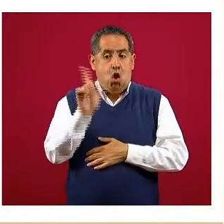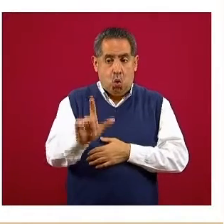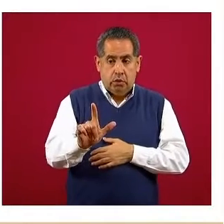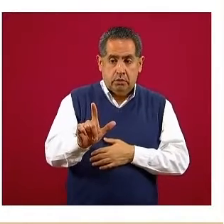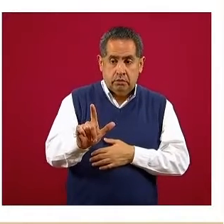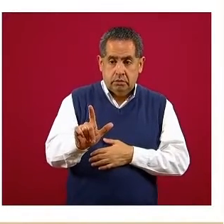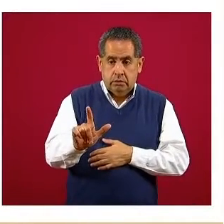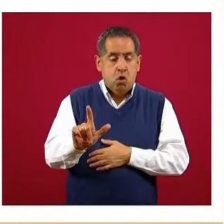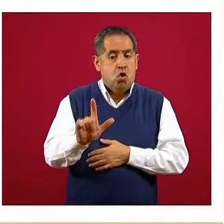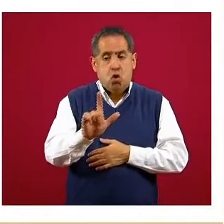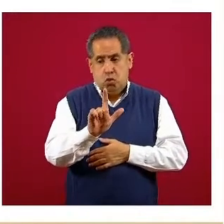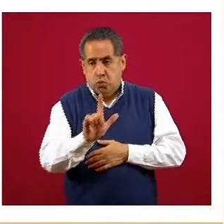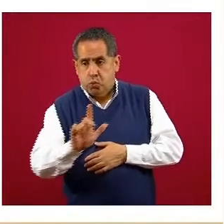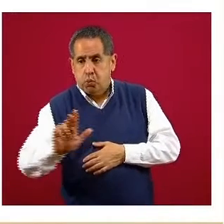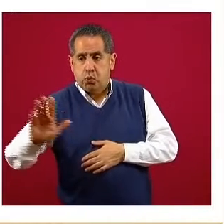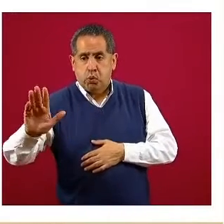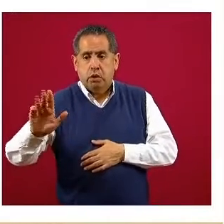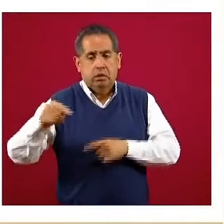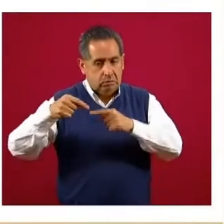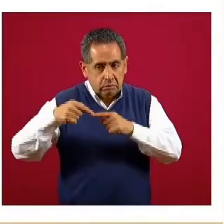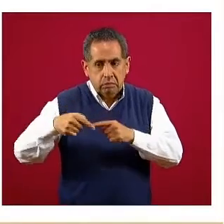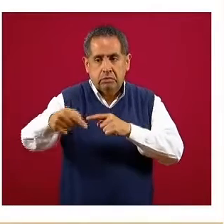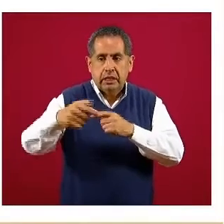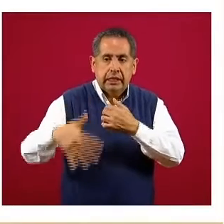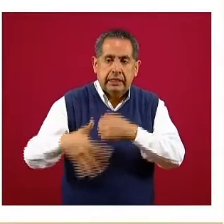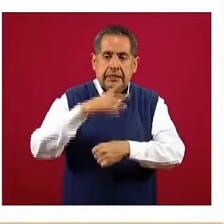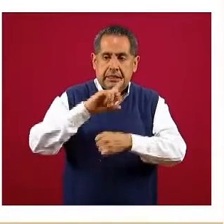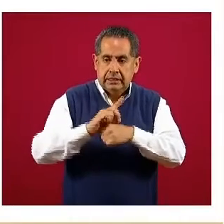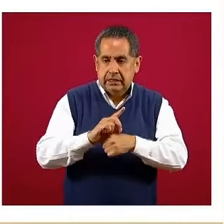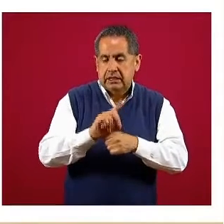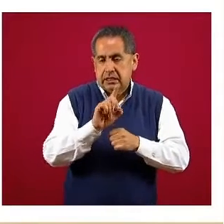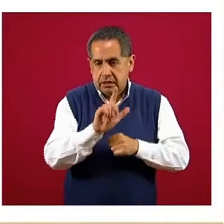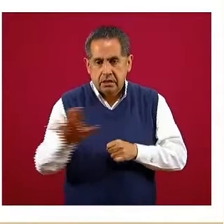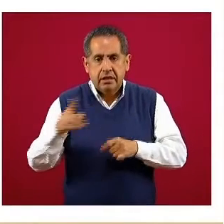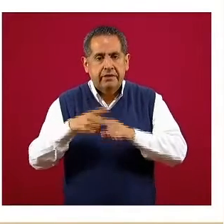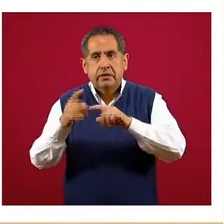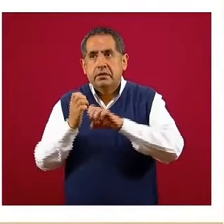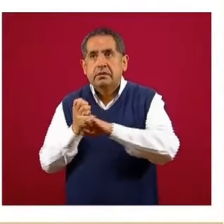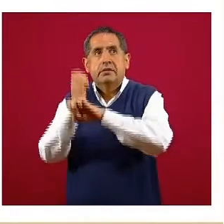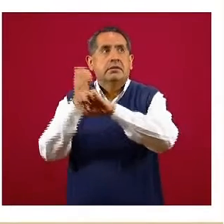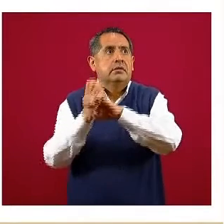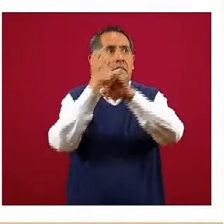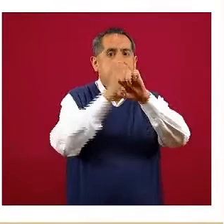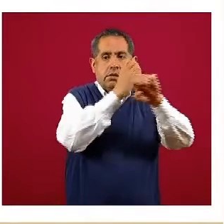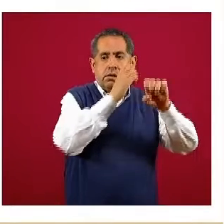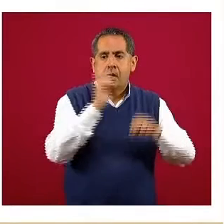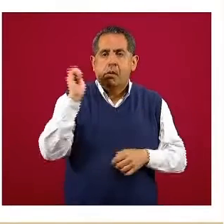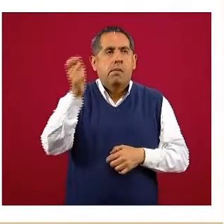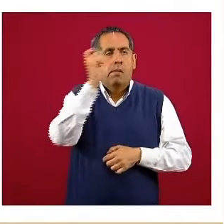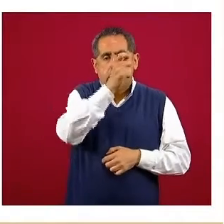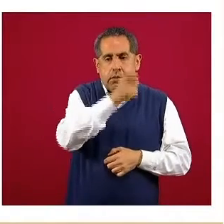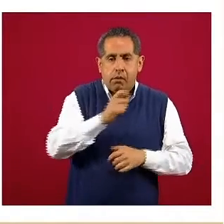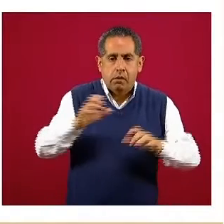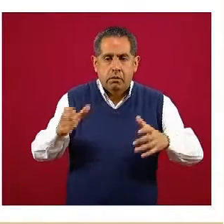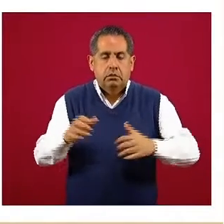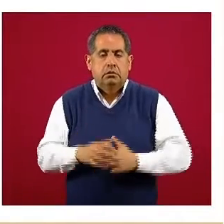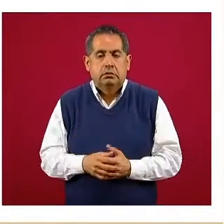muy cautelosa a las actividades. No se pueden posponer algunas actividades, tenemos que empezar con este proceso de